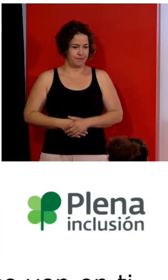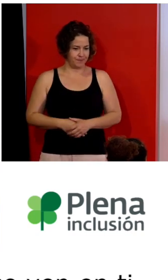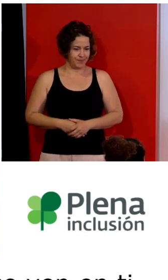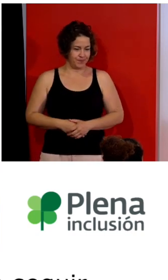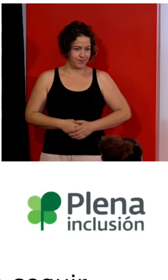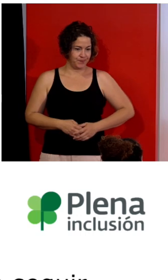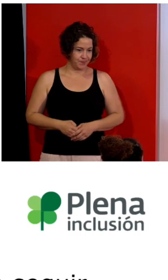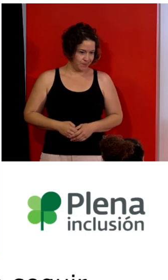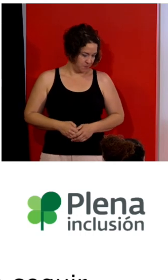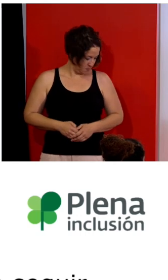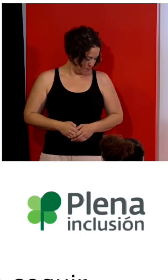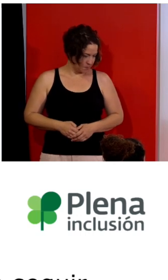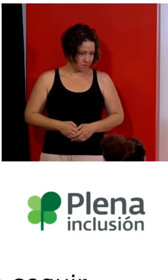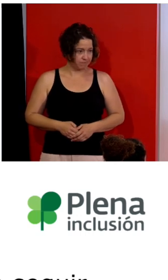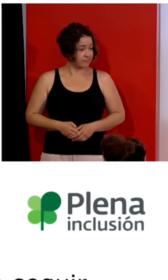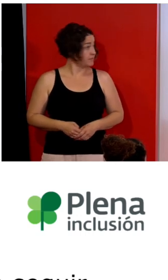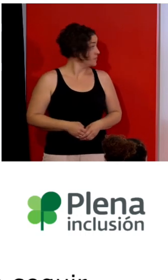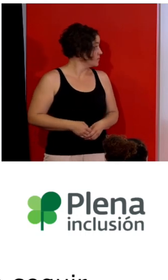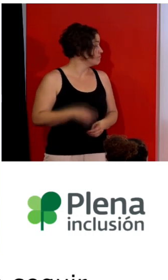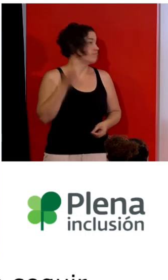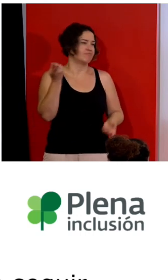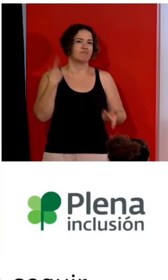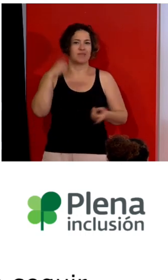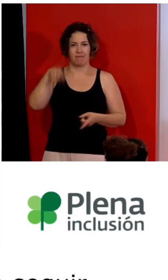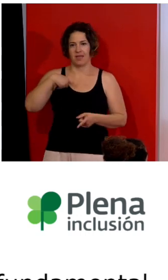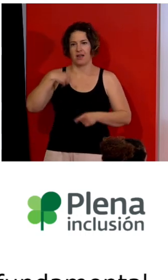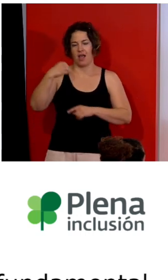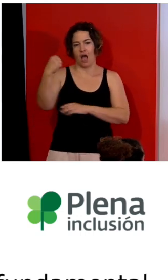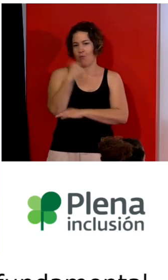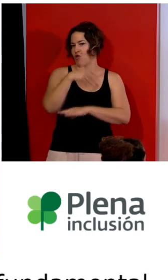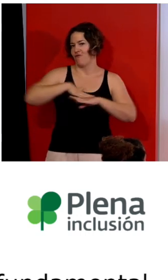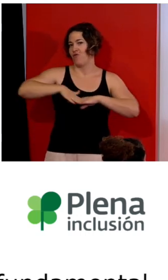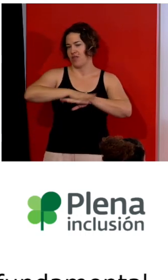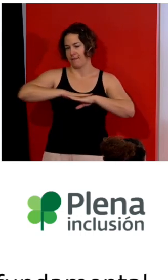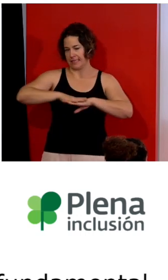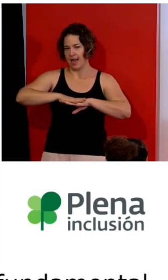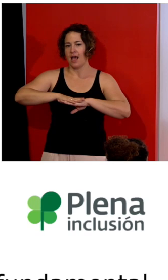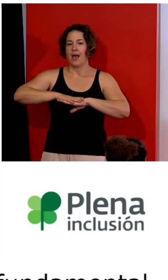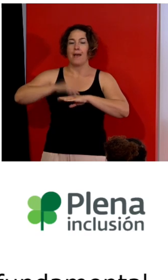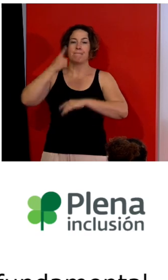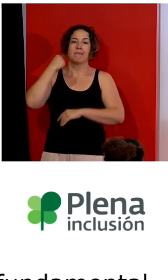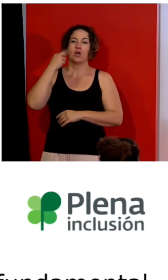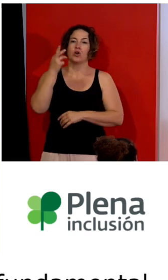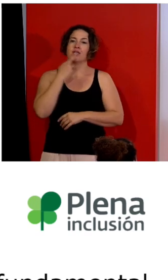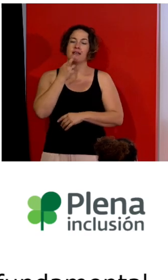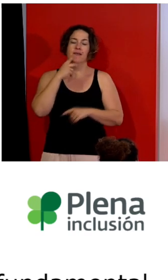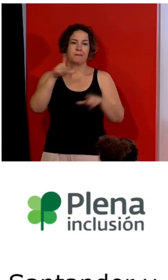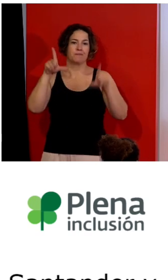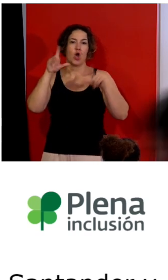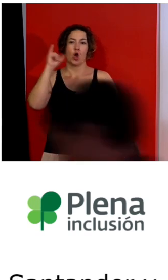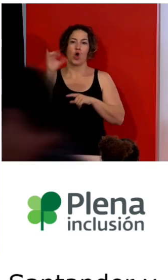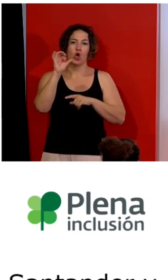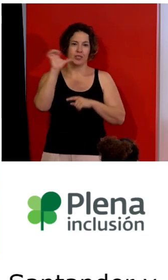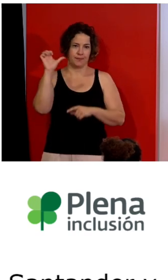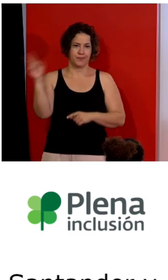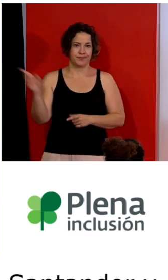aquí a un pilar fundamental de todo este proyecto, que es Banco Santander, y que lo representa José Corral. Pues muchas